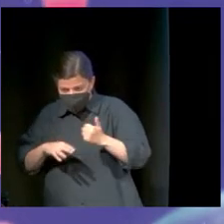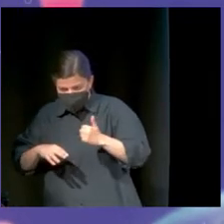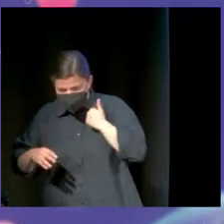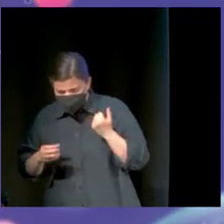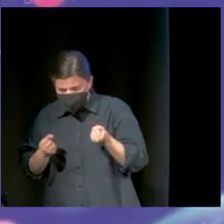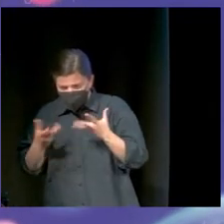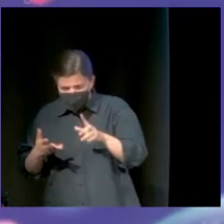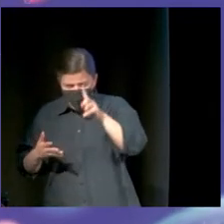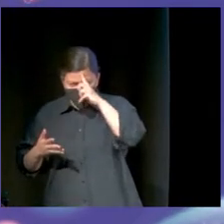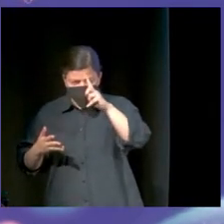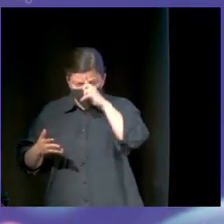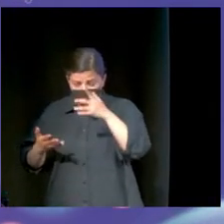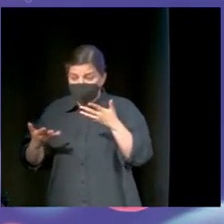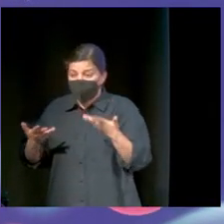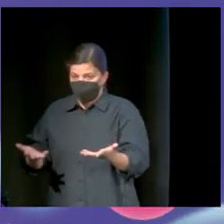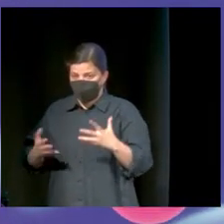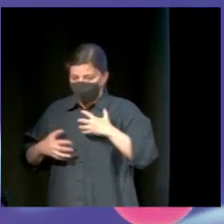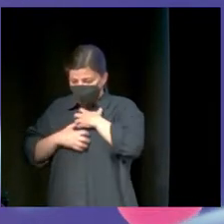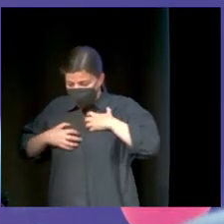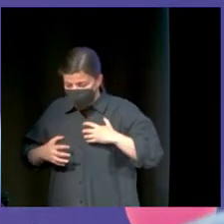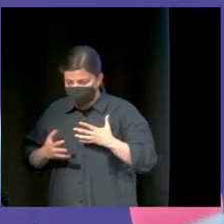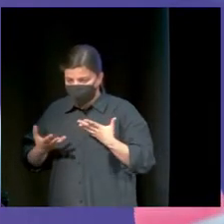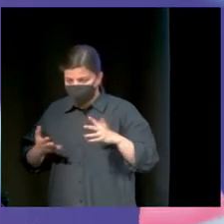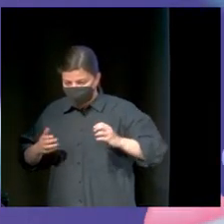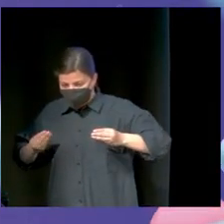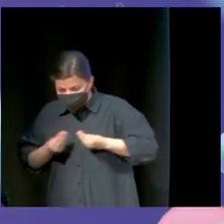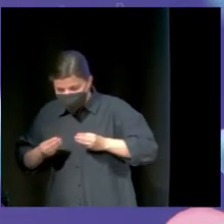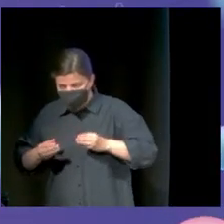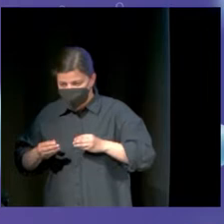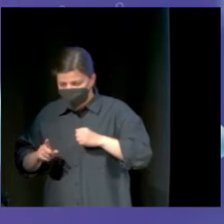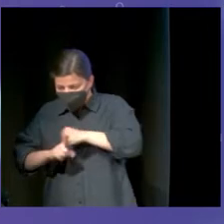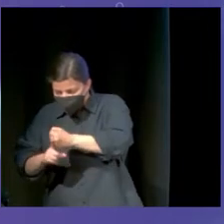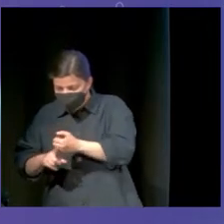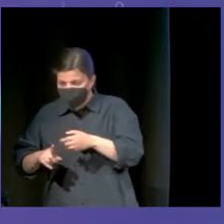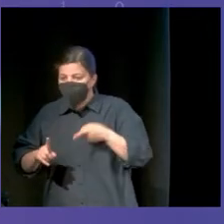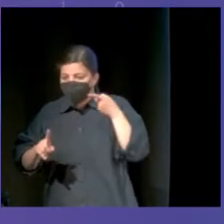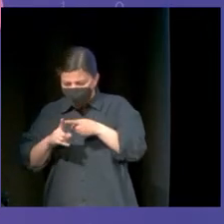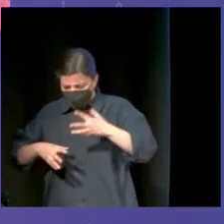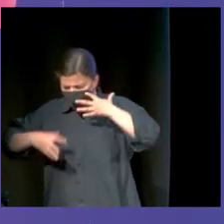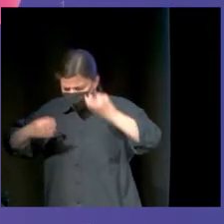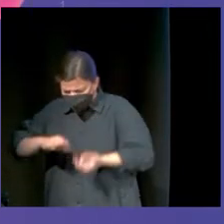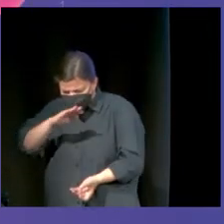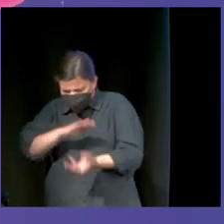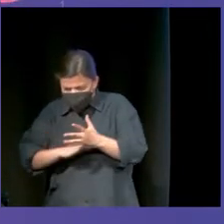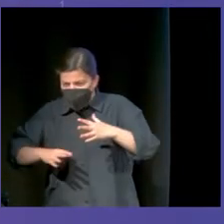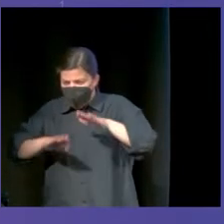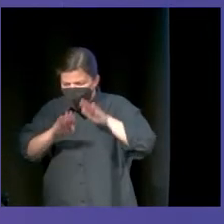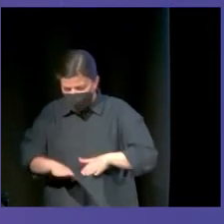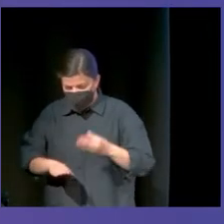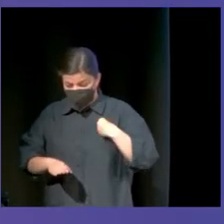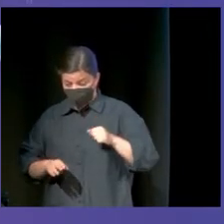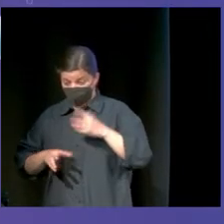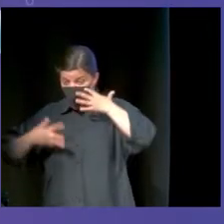hasta cuando cuanto pueden expresar nuestras redes para poder recrear fielmente la realidad que se quiere recrear